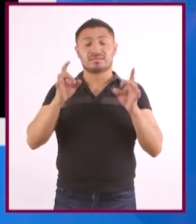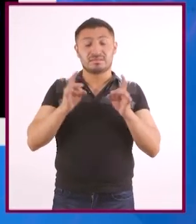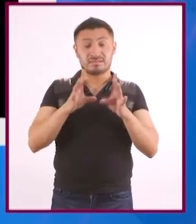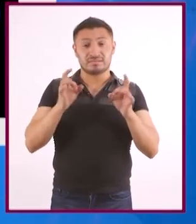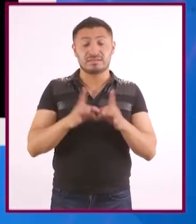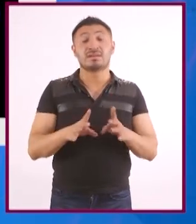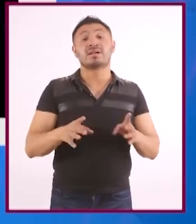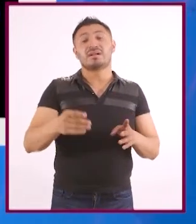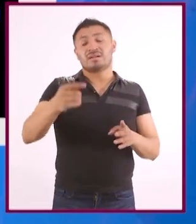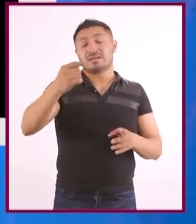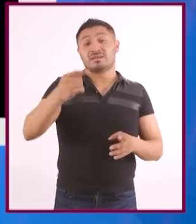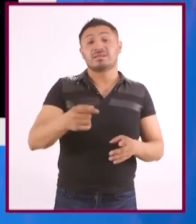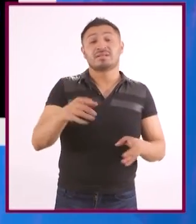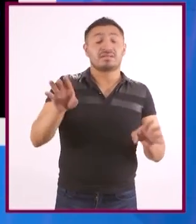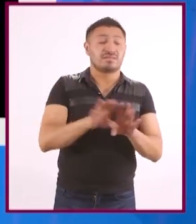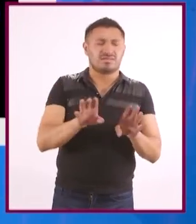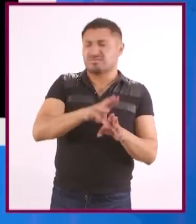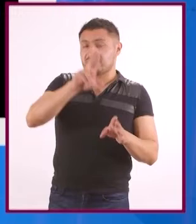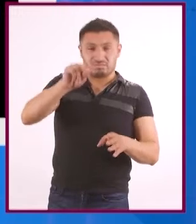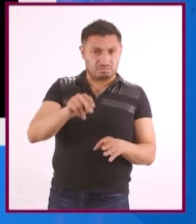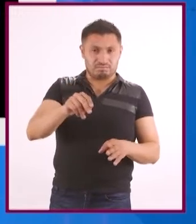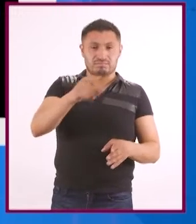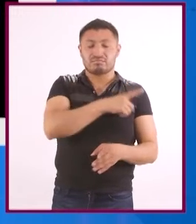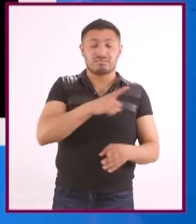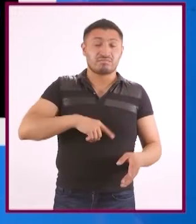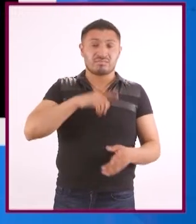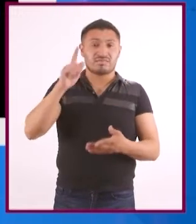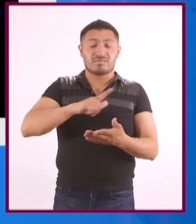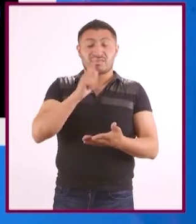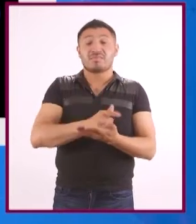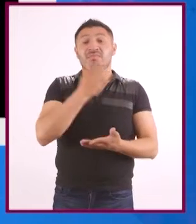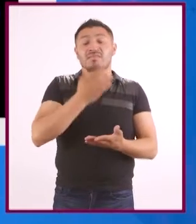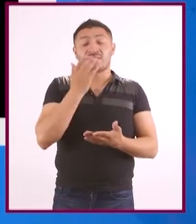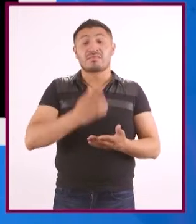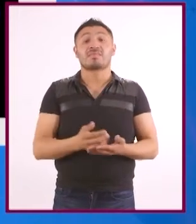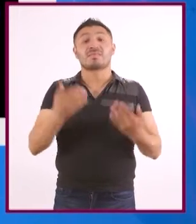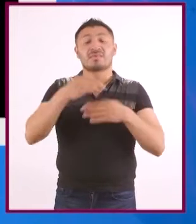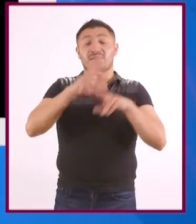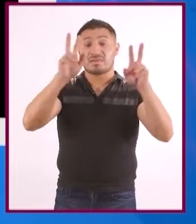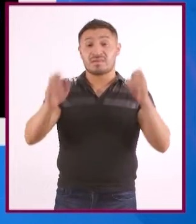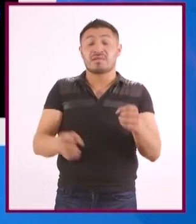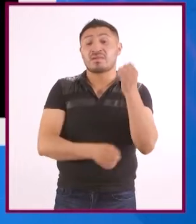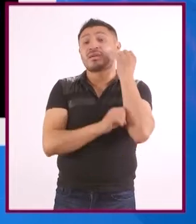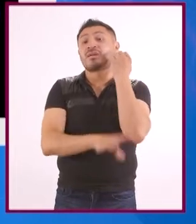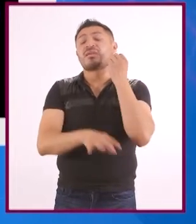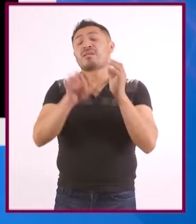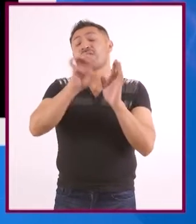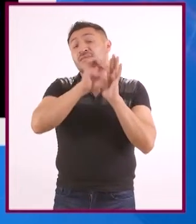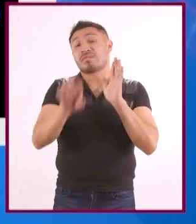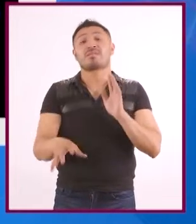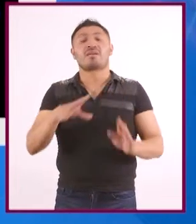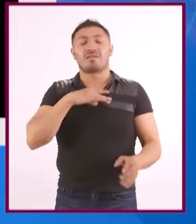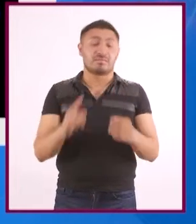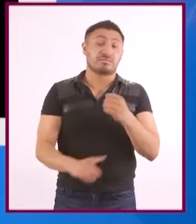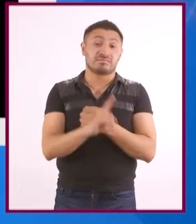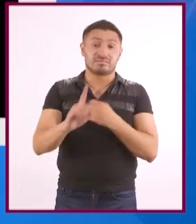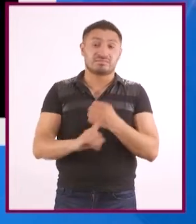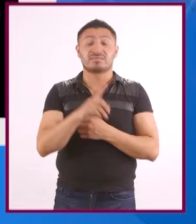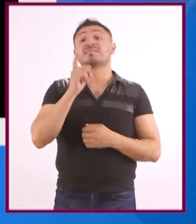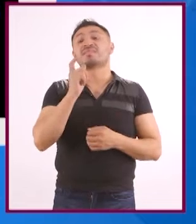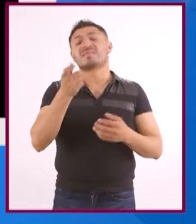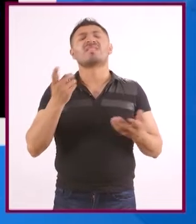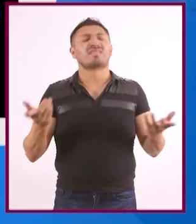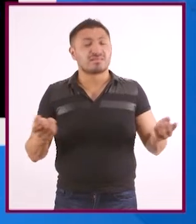situaciones se considera que no, que lo que tiene que prevalecer es la ley común. En materia de aborto, por ejemplo, tenemos claramente un conflicto de derecho,